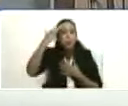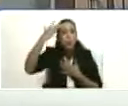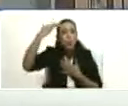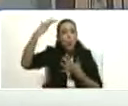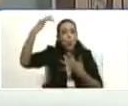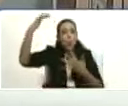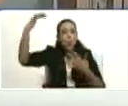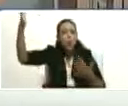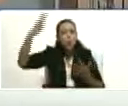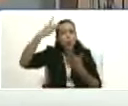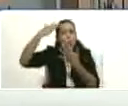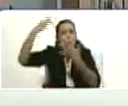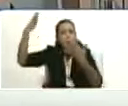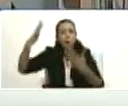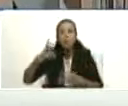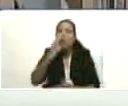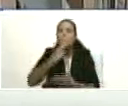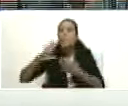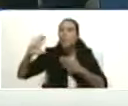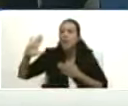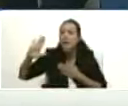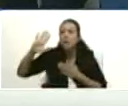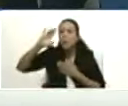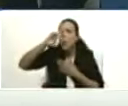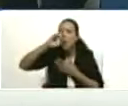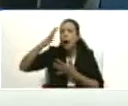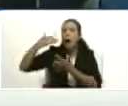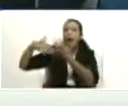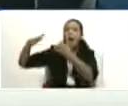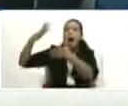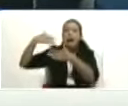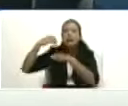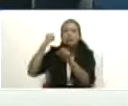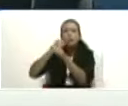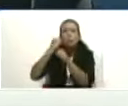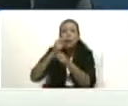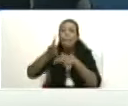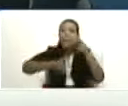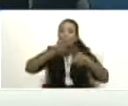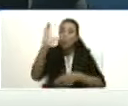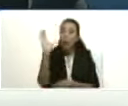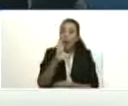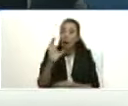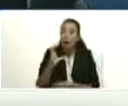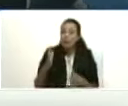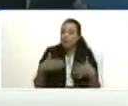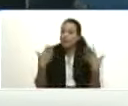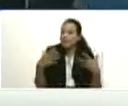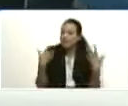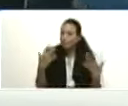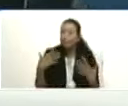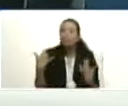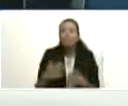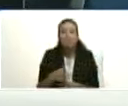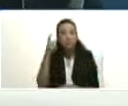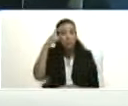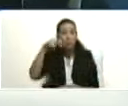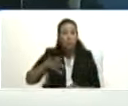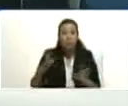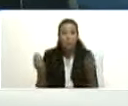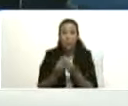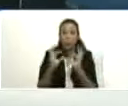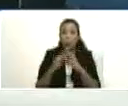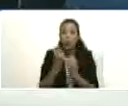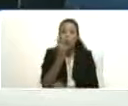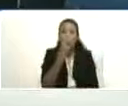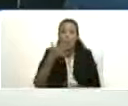con esa promesa que se hizo para los trabajadores del metro, y ella está muy contenta hoy con su familia, tiene